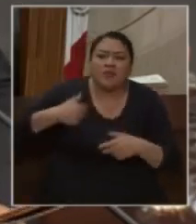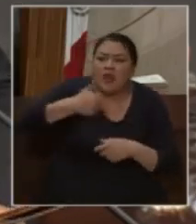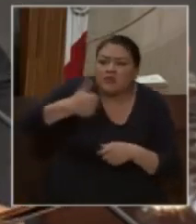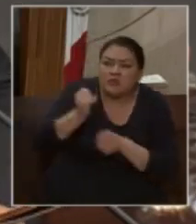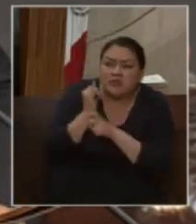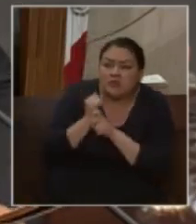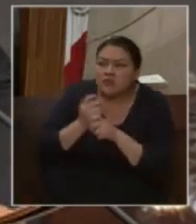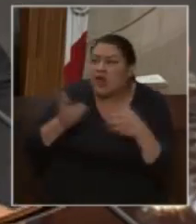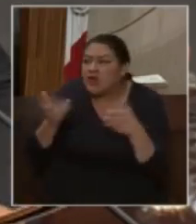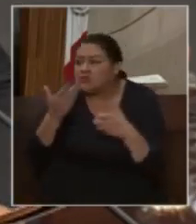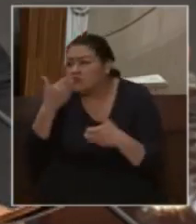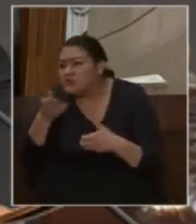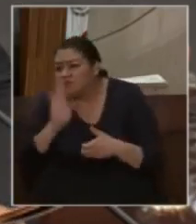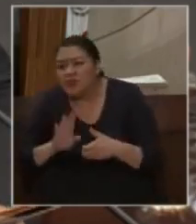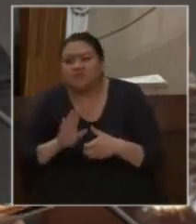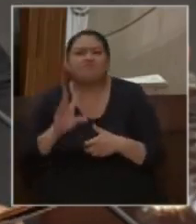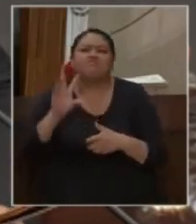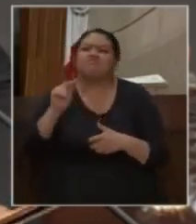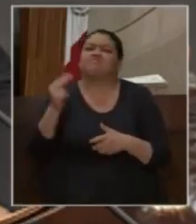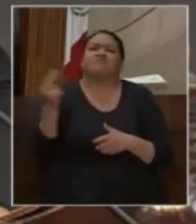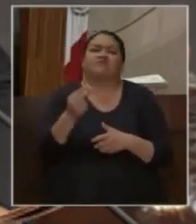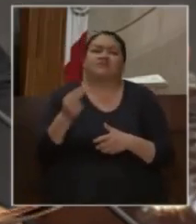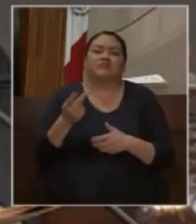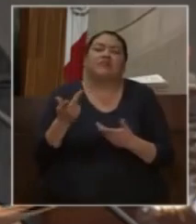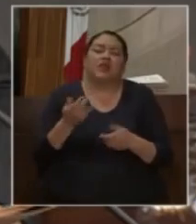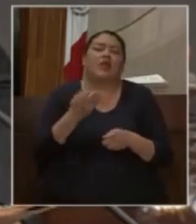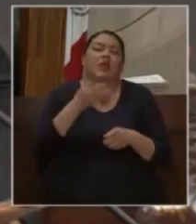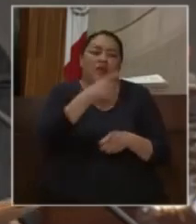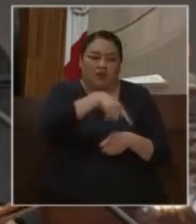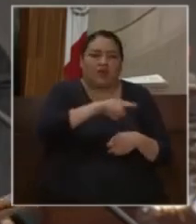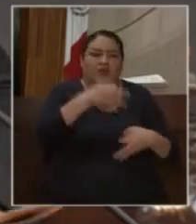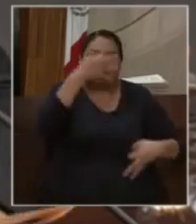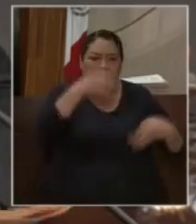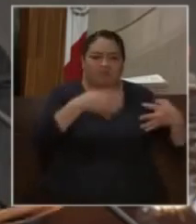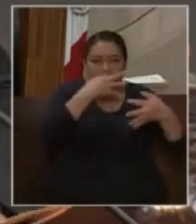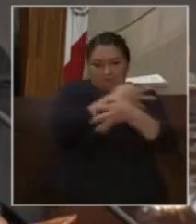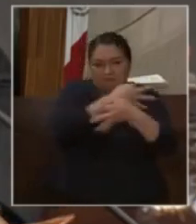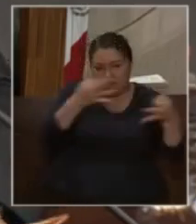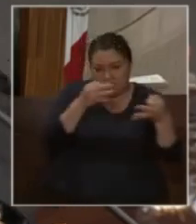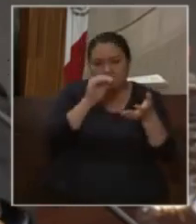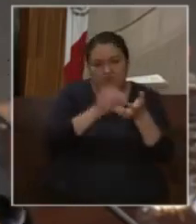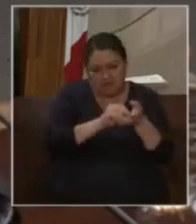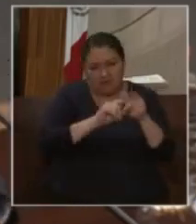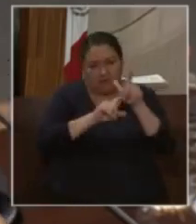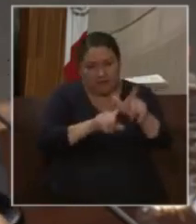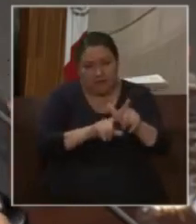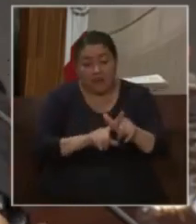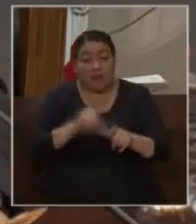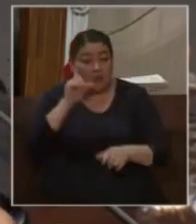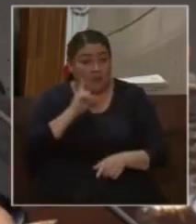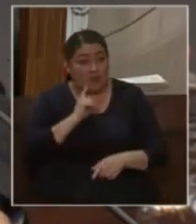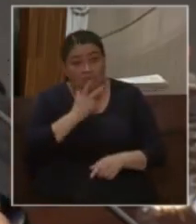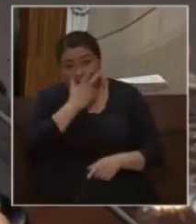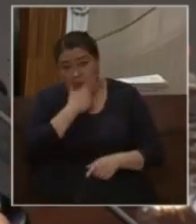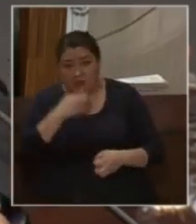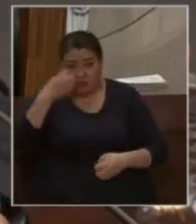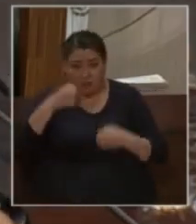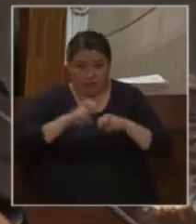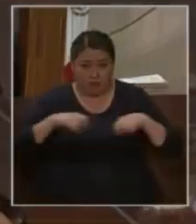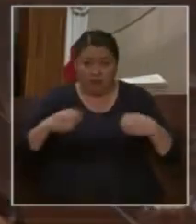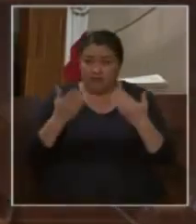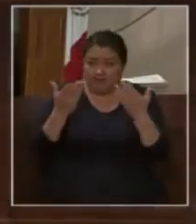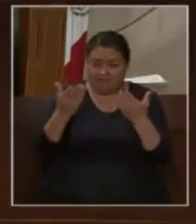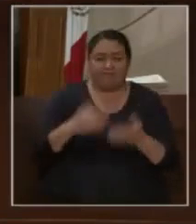cada integrante. Por lo expuesto, se propone confirmar el fallo recurrido. Es la cuenta, magistrada presidenta, magistrada, señores